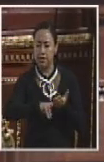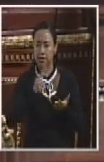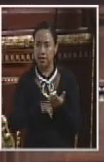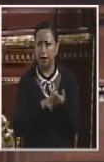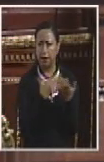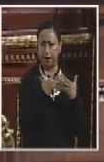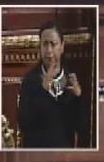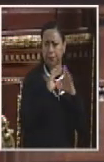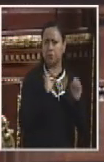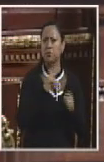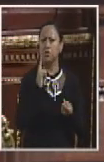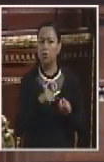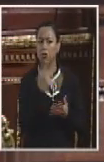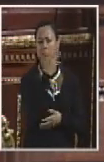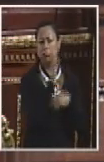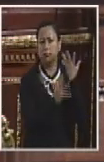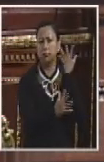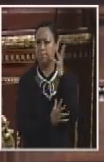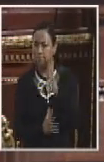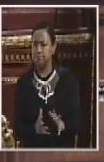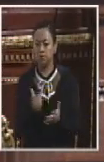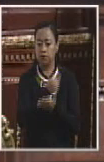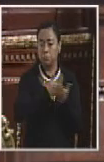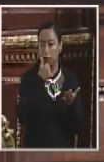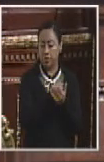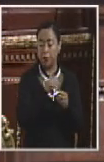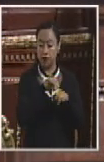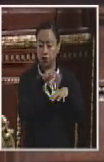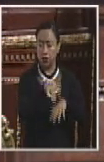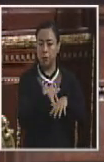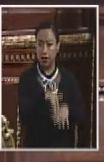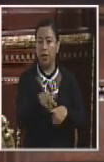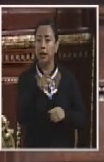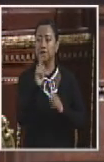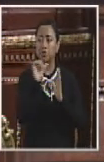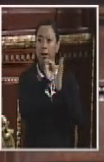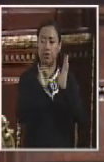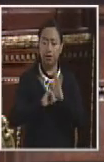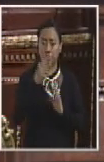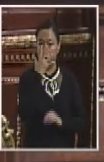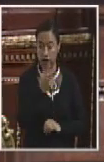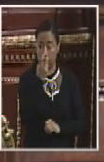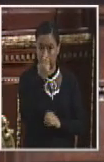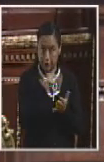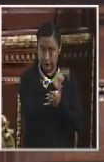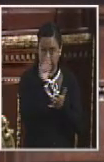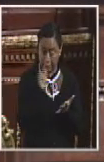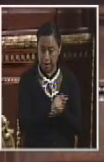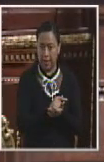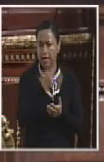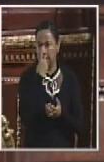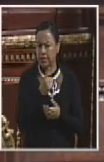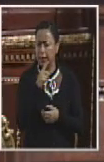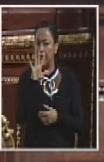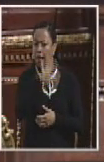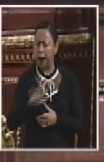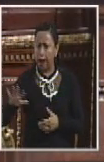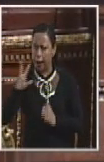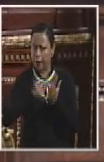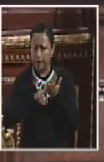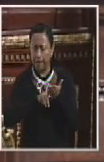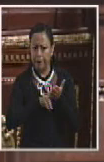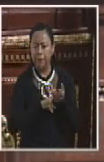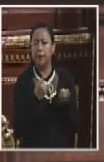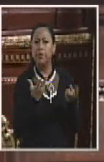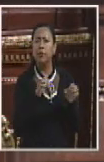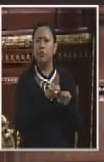las barrancas. Así, el artículo 5 de la referida ley define el área de valor ambiental como las áreas verdes en donde los ambientes